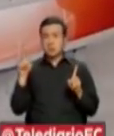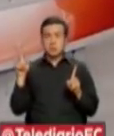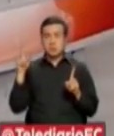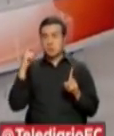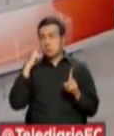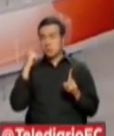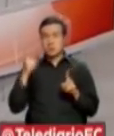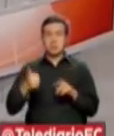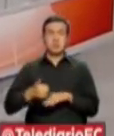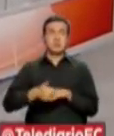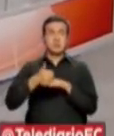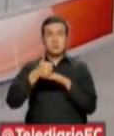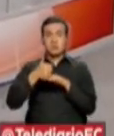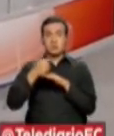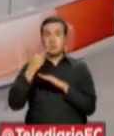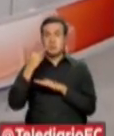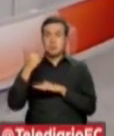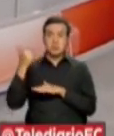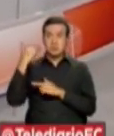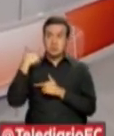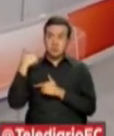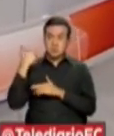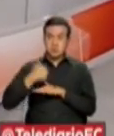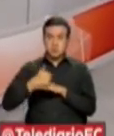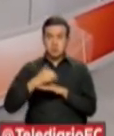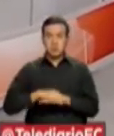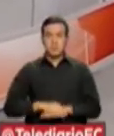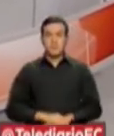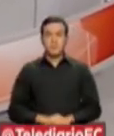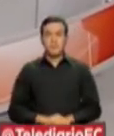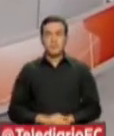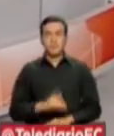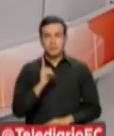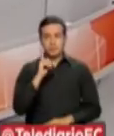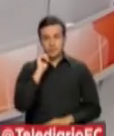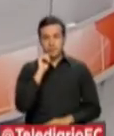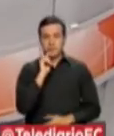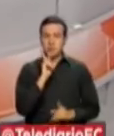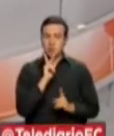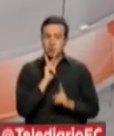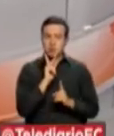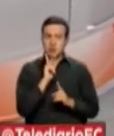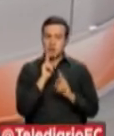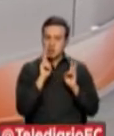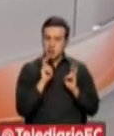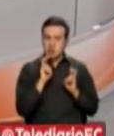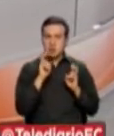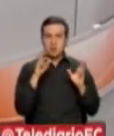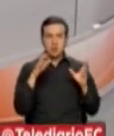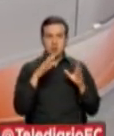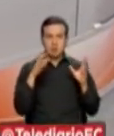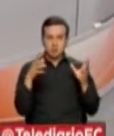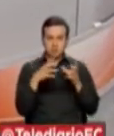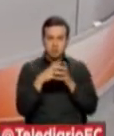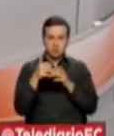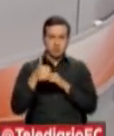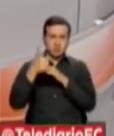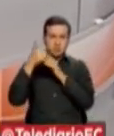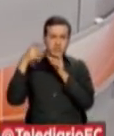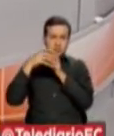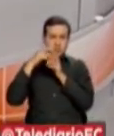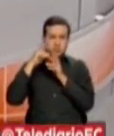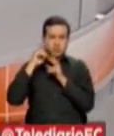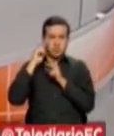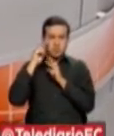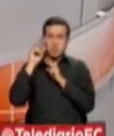poder o influencia a través de un carro es que el tema que usted trae eduardo algo que el centralismo es tan grande que se lo mira